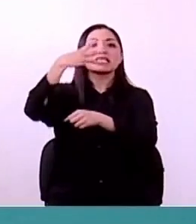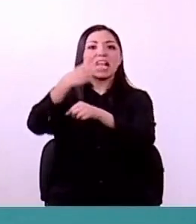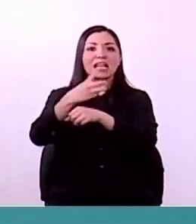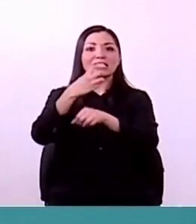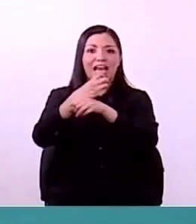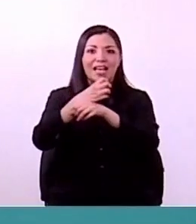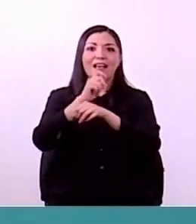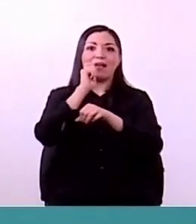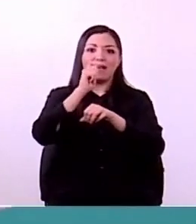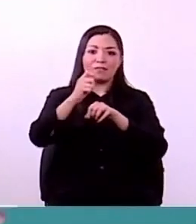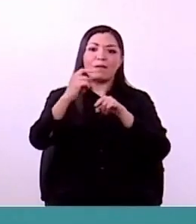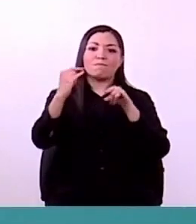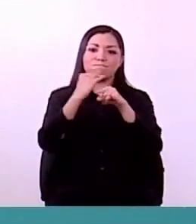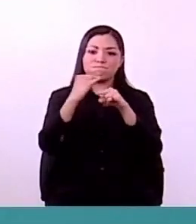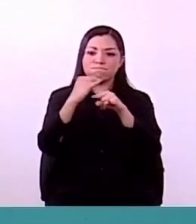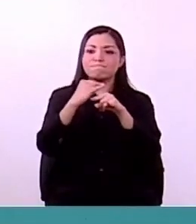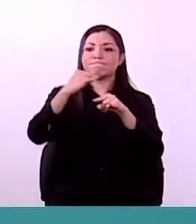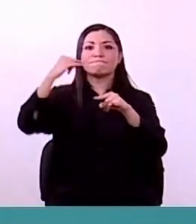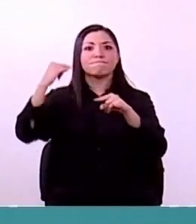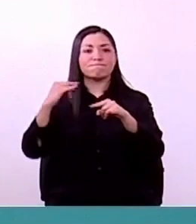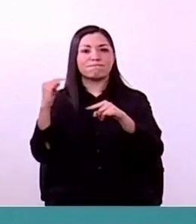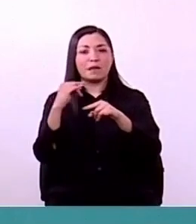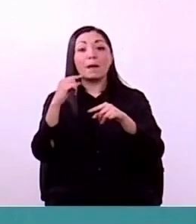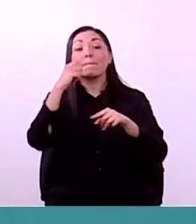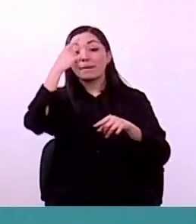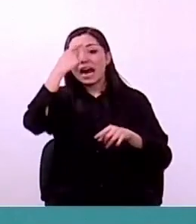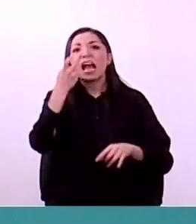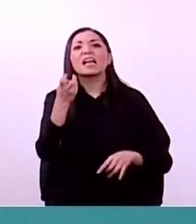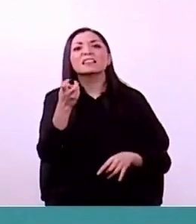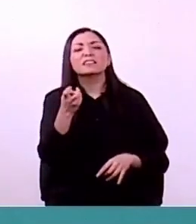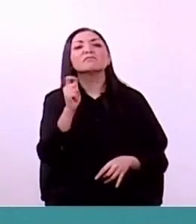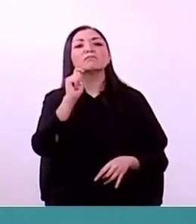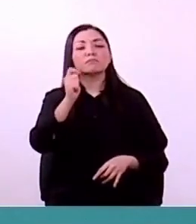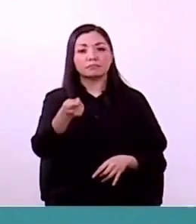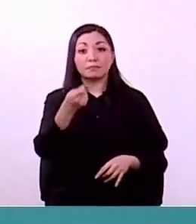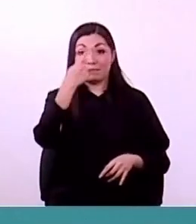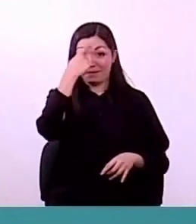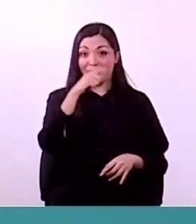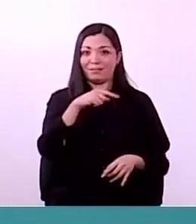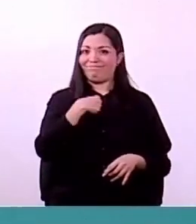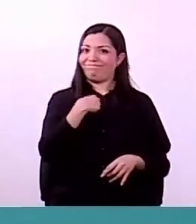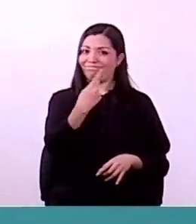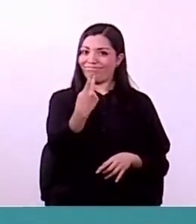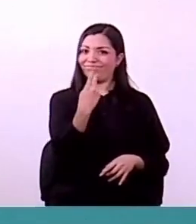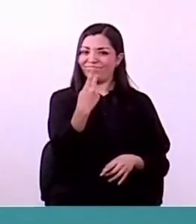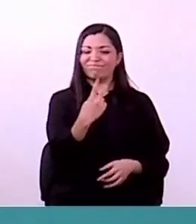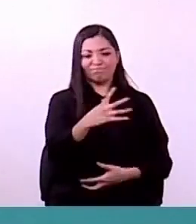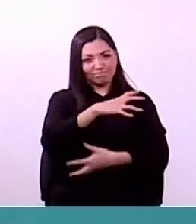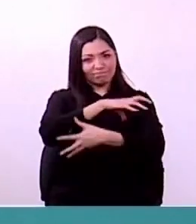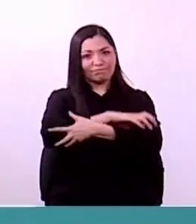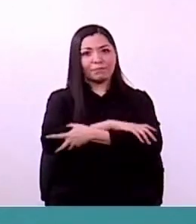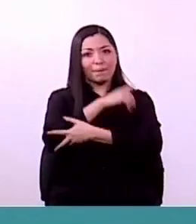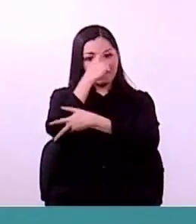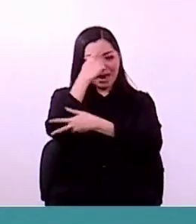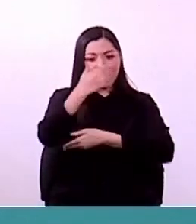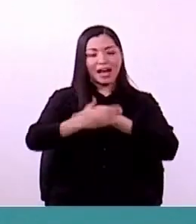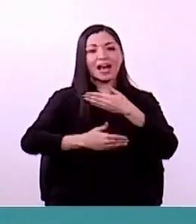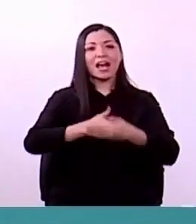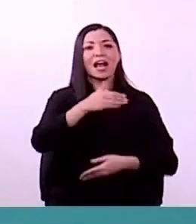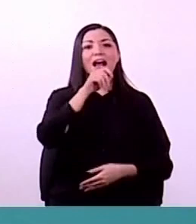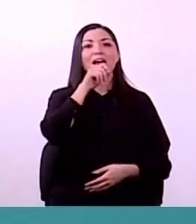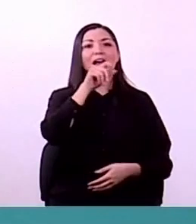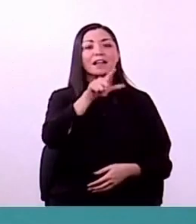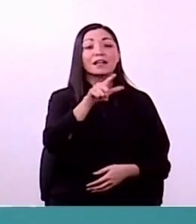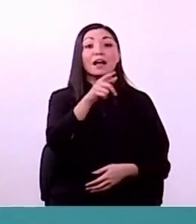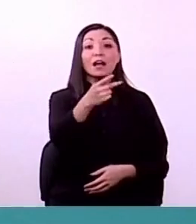zona metropolitana. Tú y yo vamos a trabajar de la mano para que a Jalisco le vaya bien. Tú y yo vamos a coordinarnos para